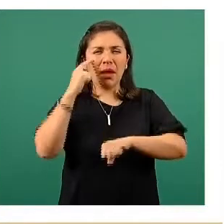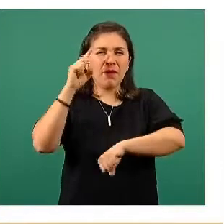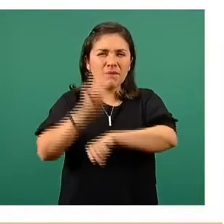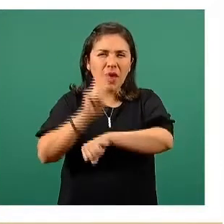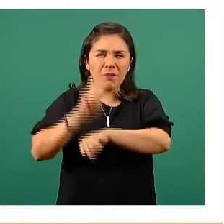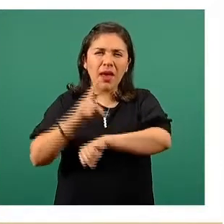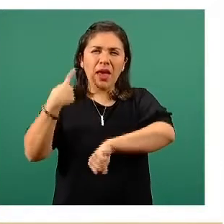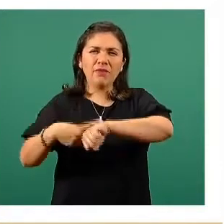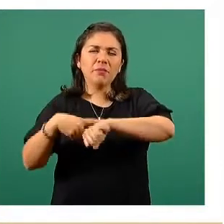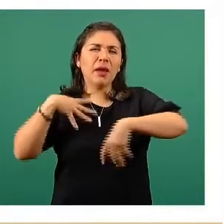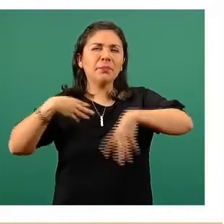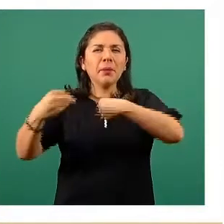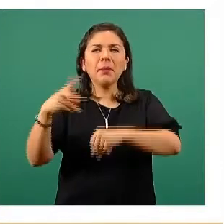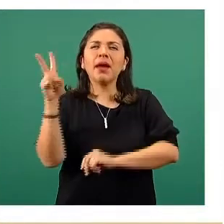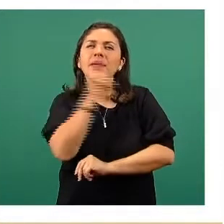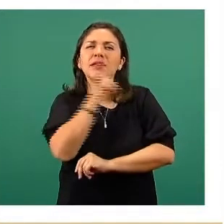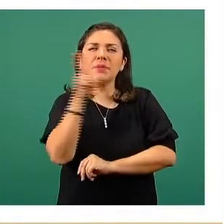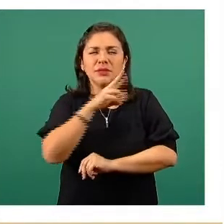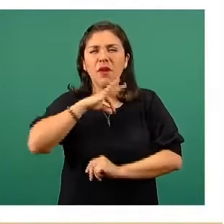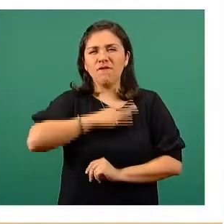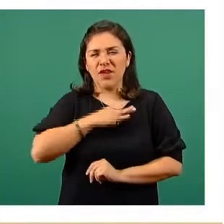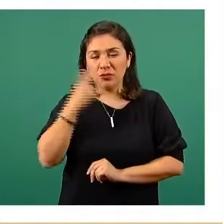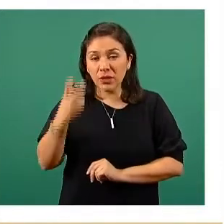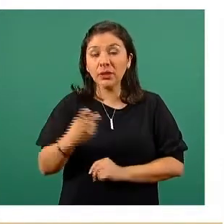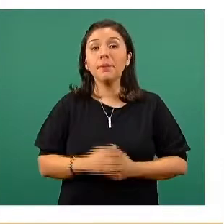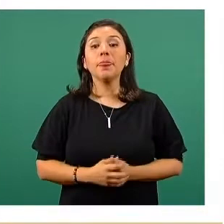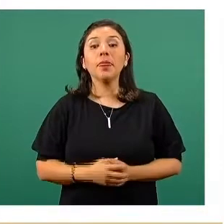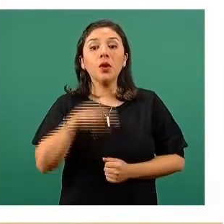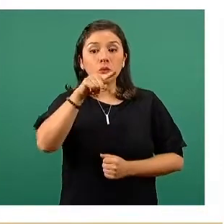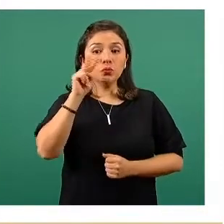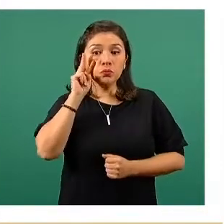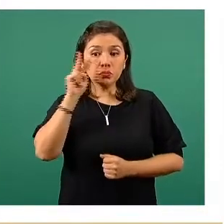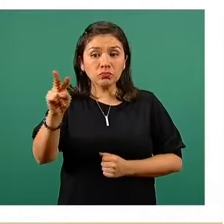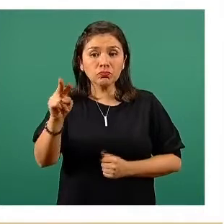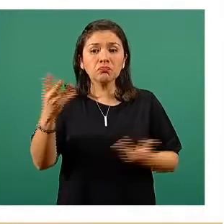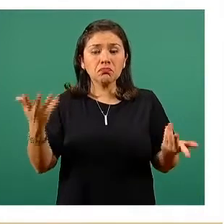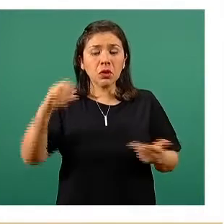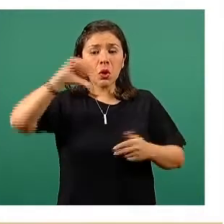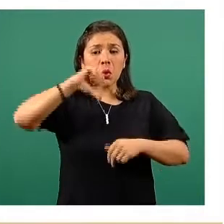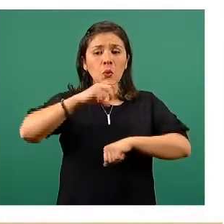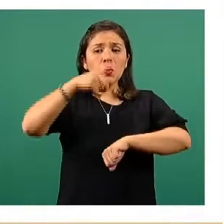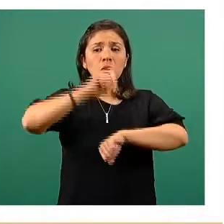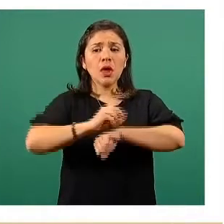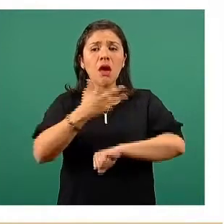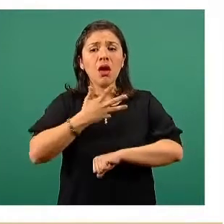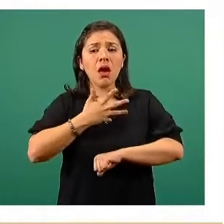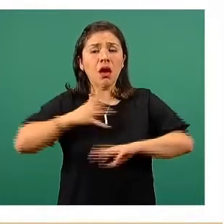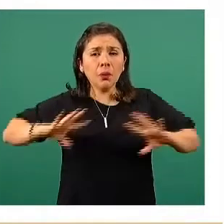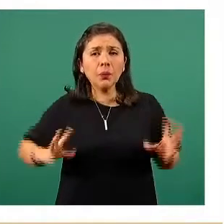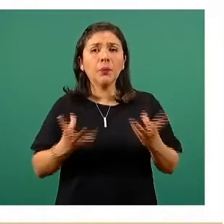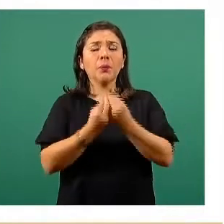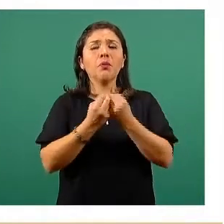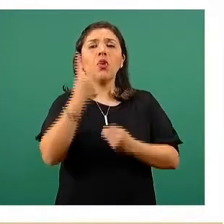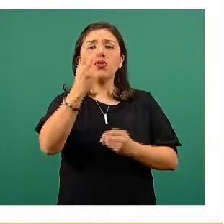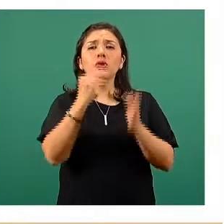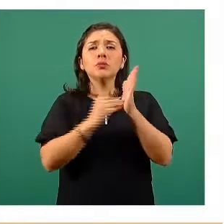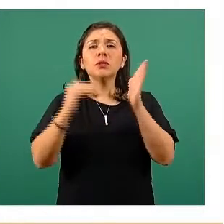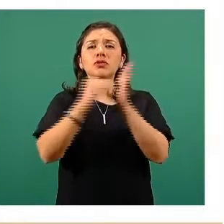Epidemiológica de Enfermedades Respiratorias Virales, y observamos pues que al día de hoy tenemos ya un total de más de